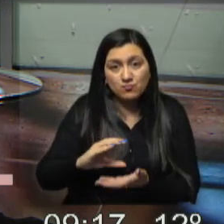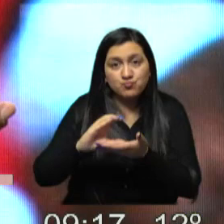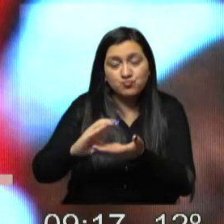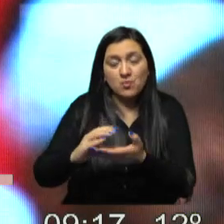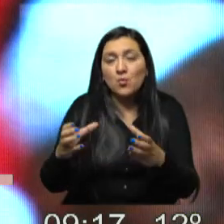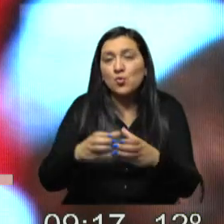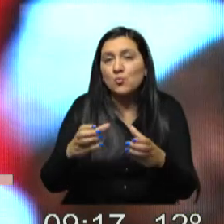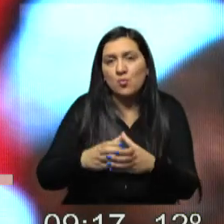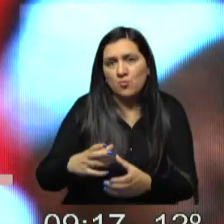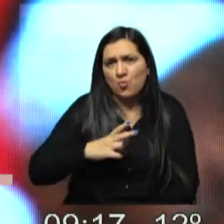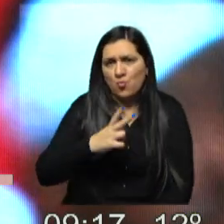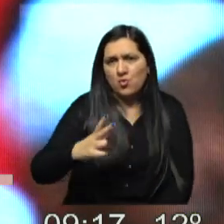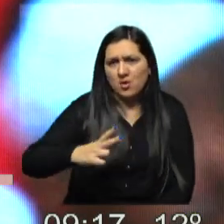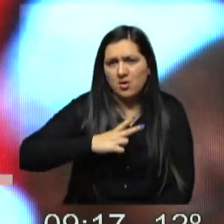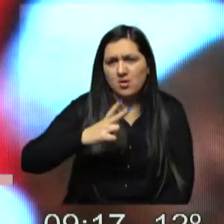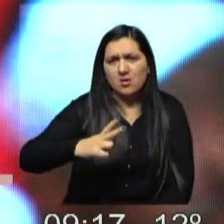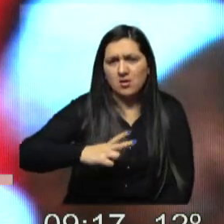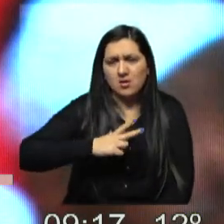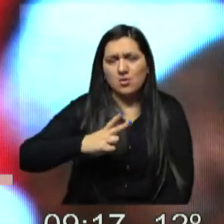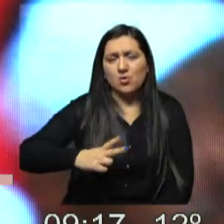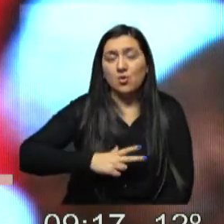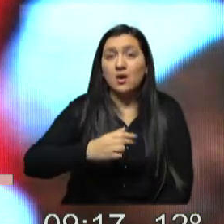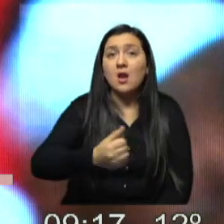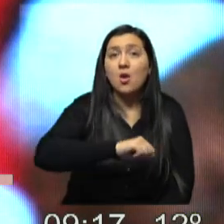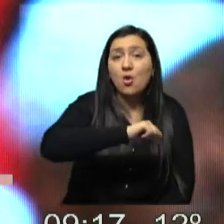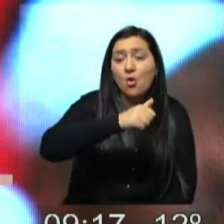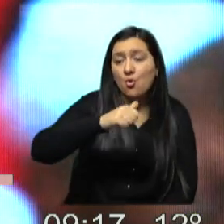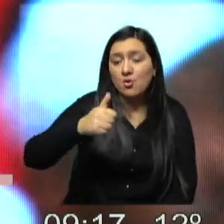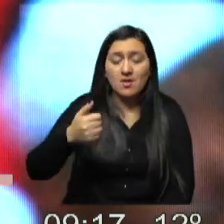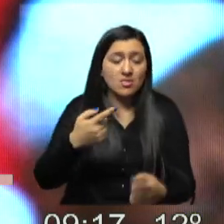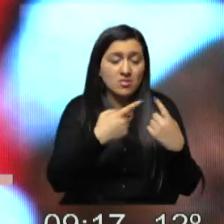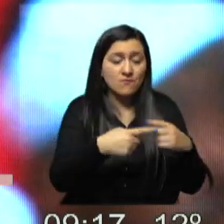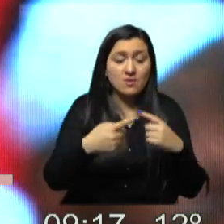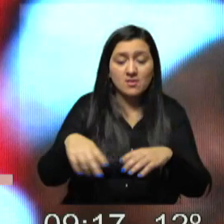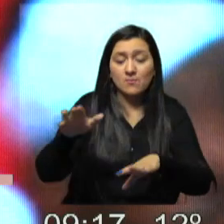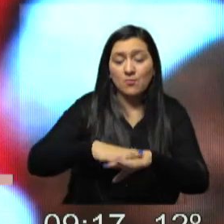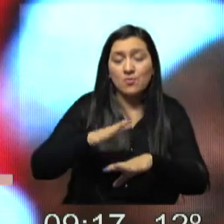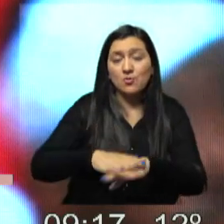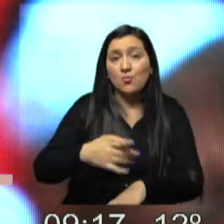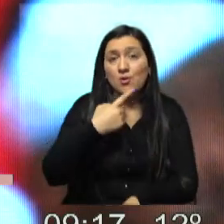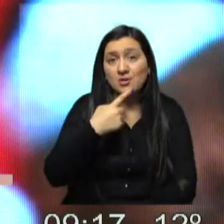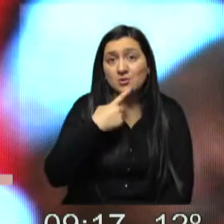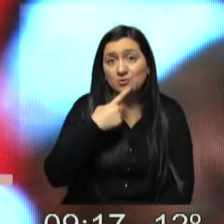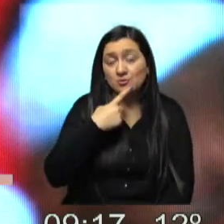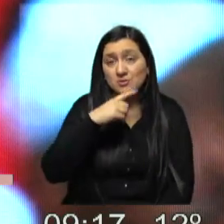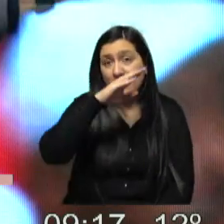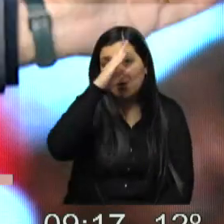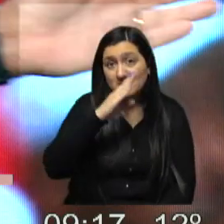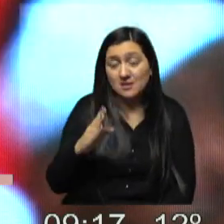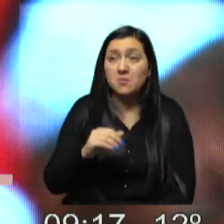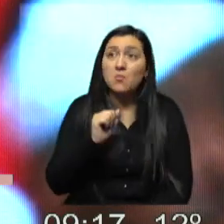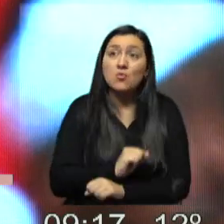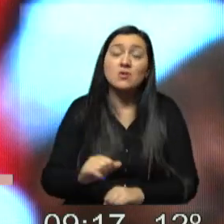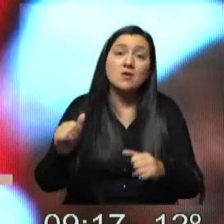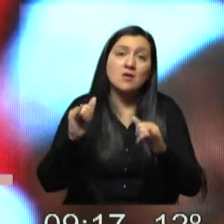fuerte que ha logrado en distintos momentos políticos del Brasil, uno podría recorrer desde